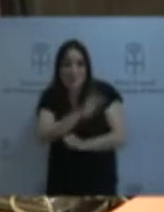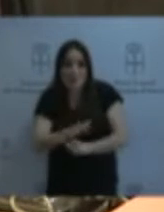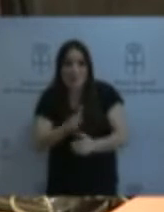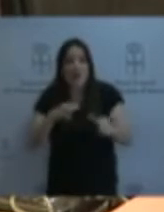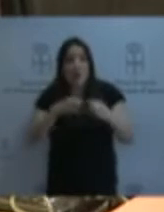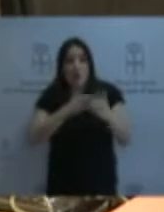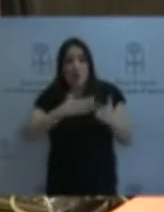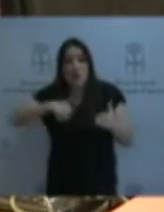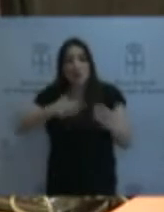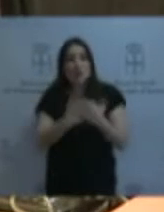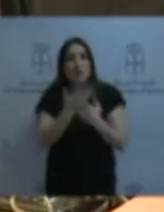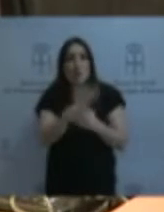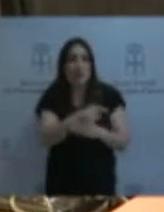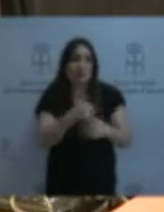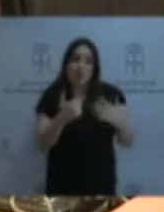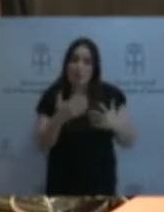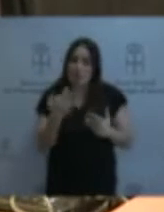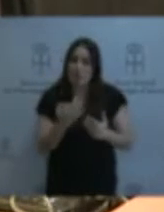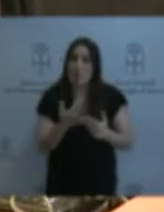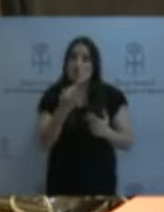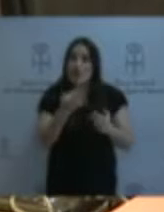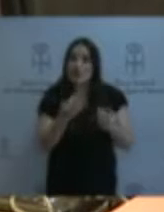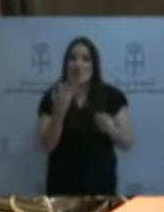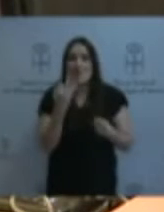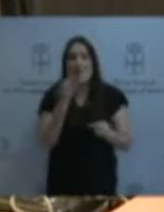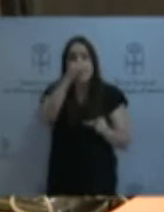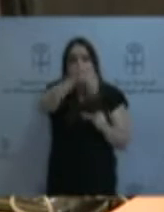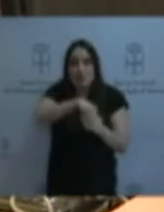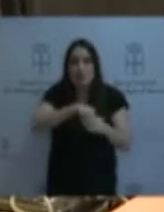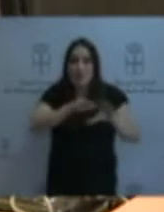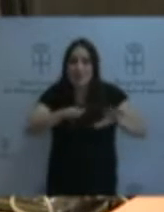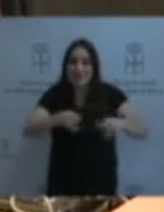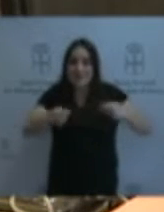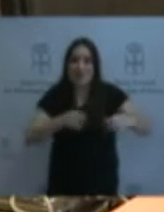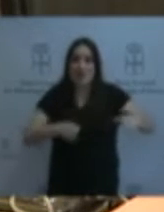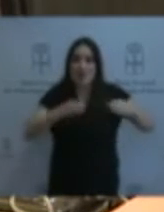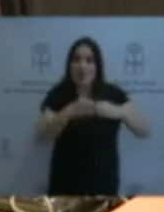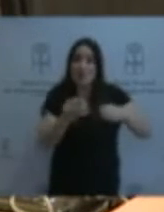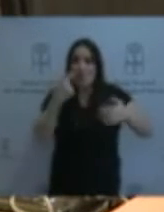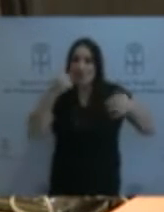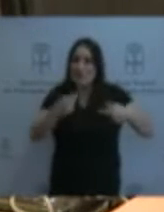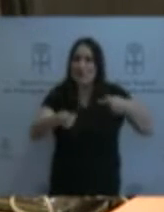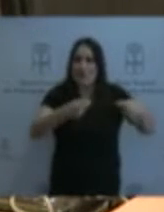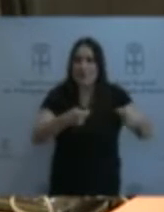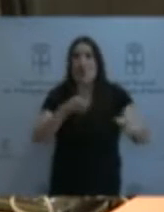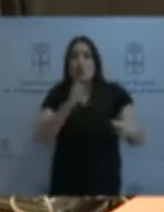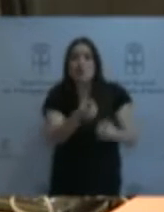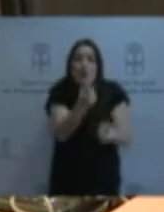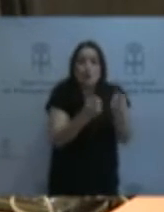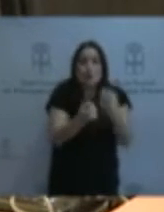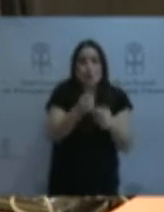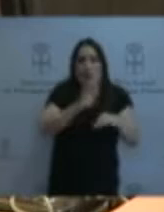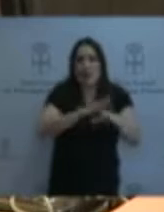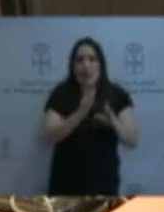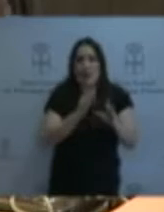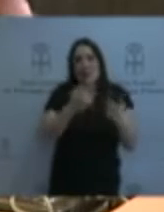todo esto se haga cuanto antes, contando con las mesas de negociación, que realmente deberían ser negociadoras y no simples consultoras para cumplir